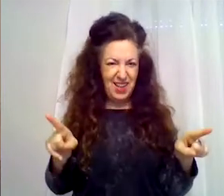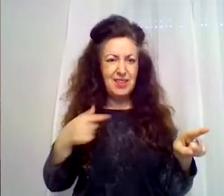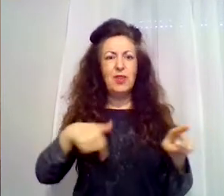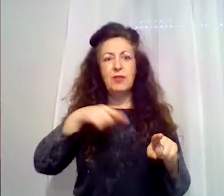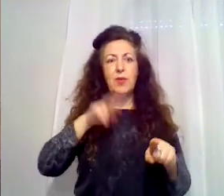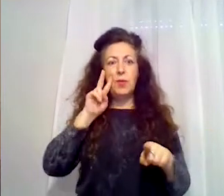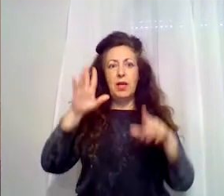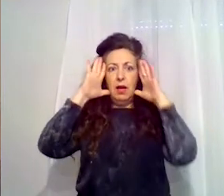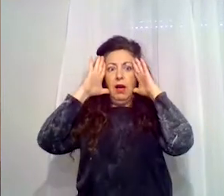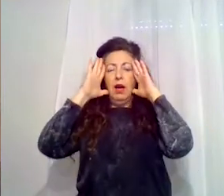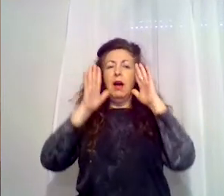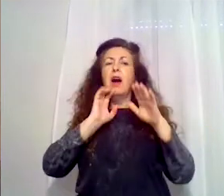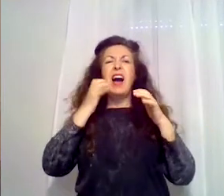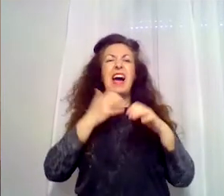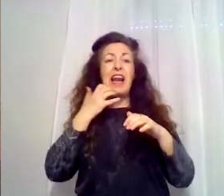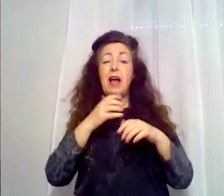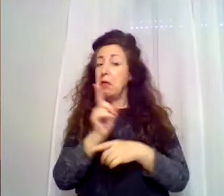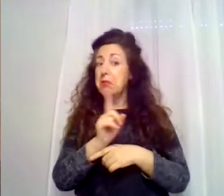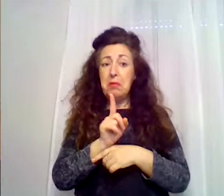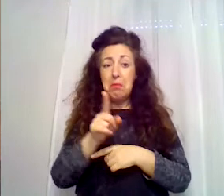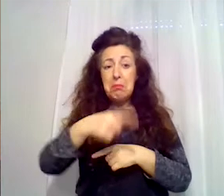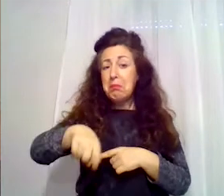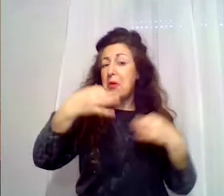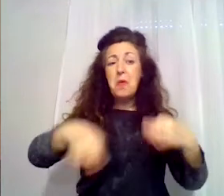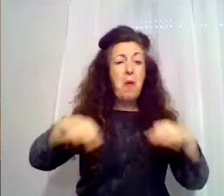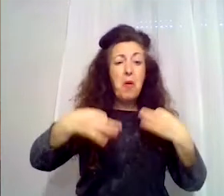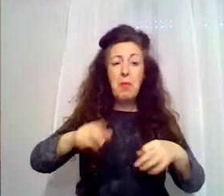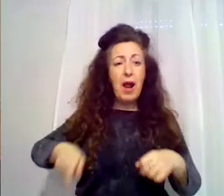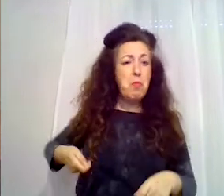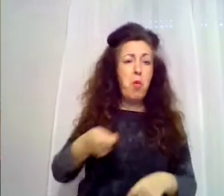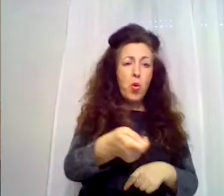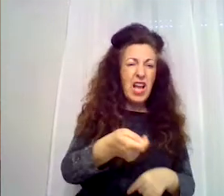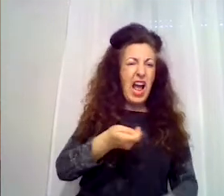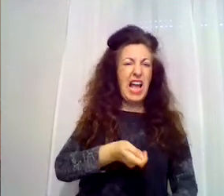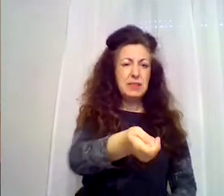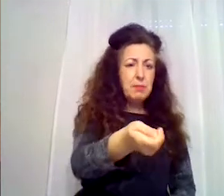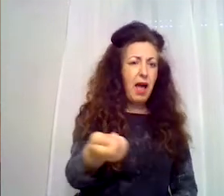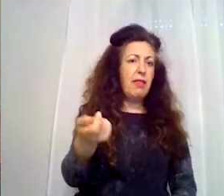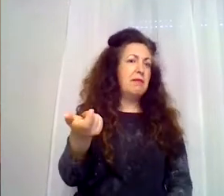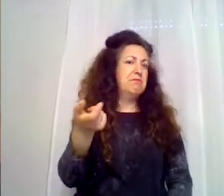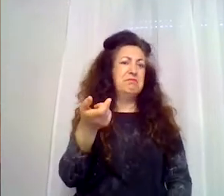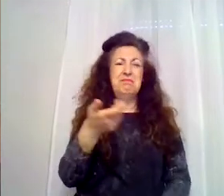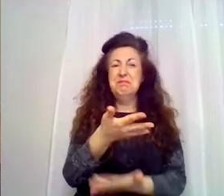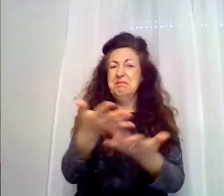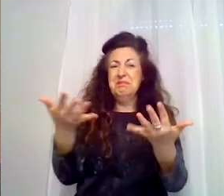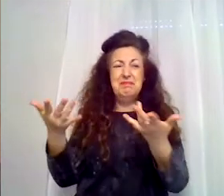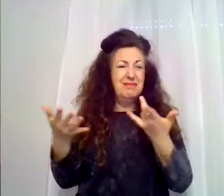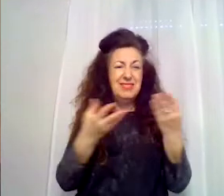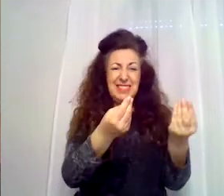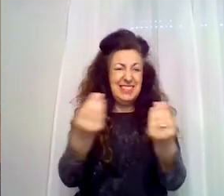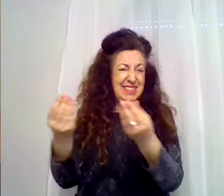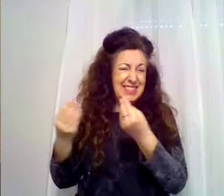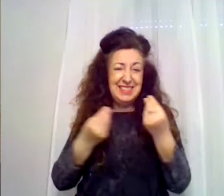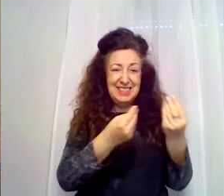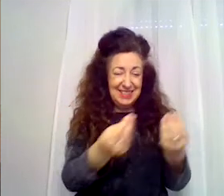de traidores, de leales y de traidores, y que en algún momento Marlowe es visto como alguien fiel a la reina, y en otro